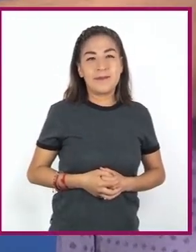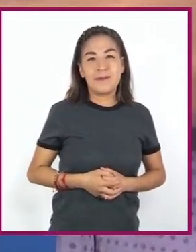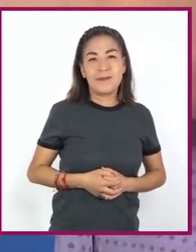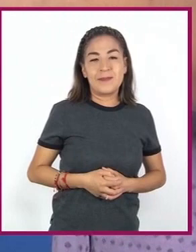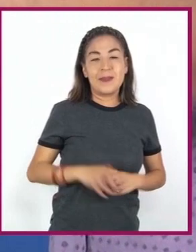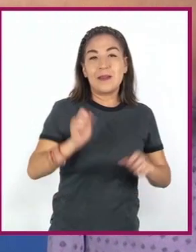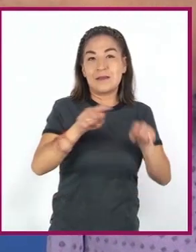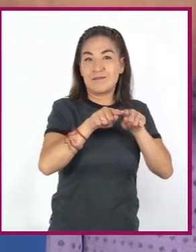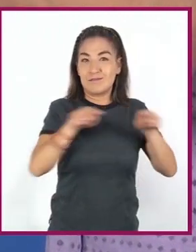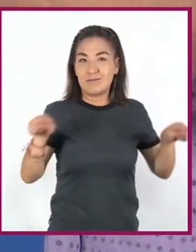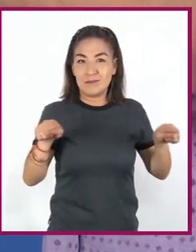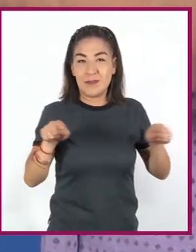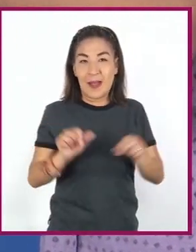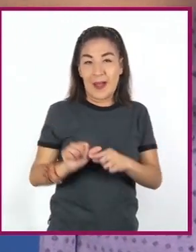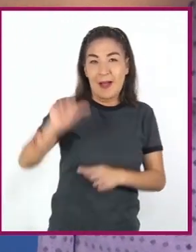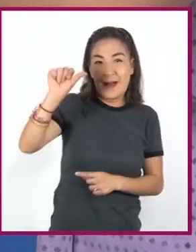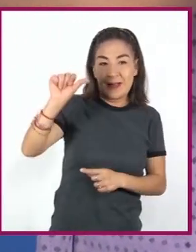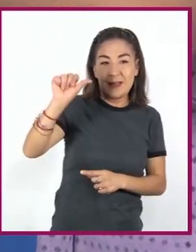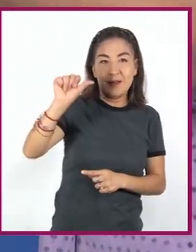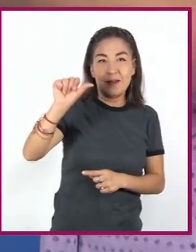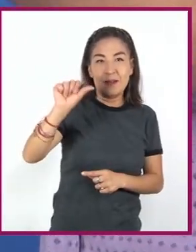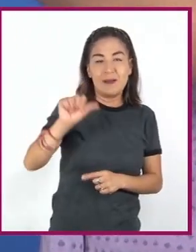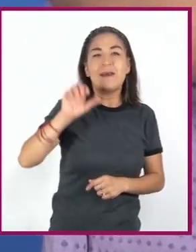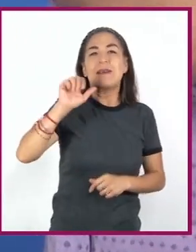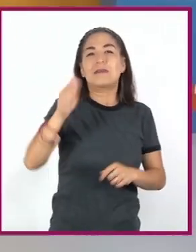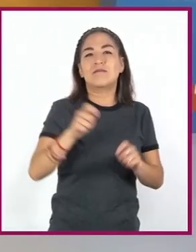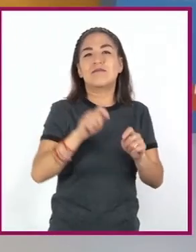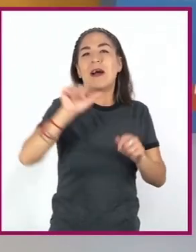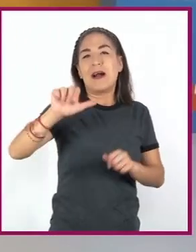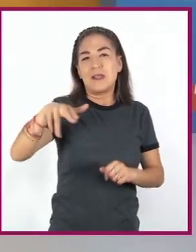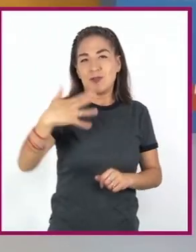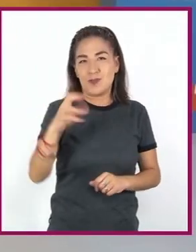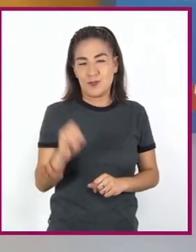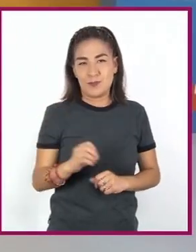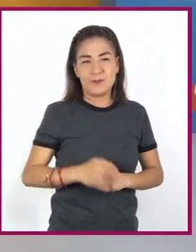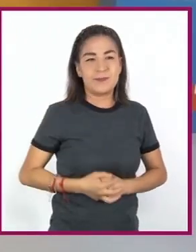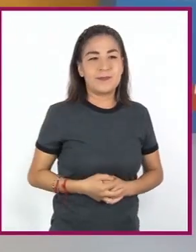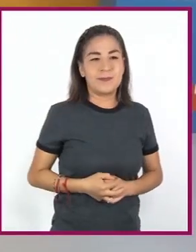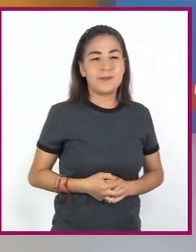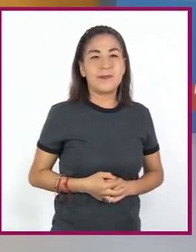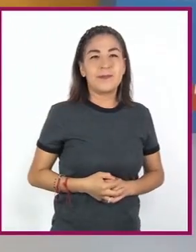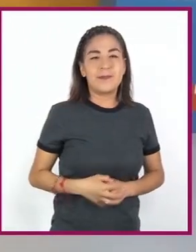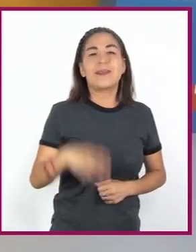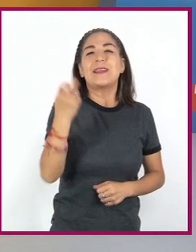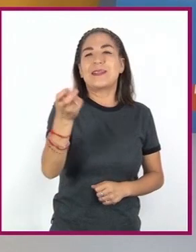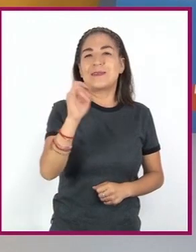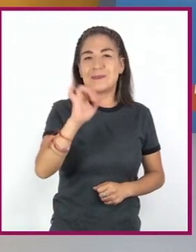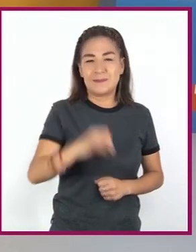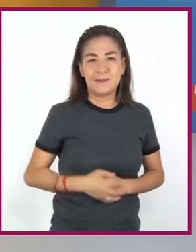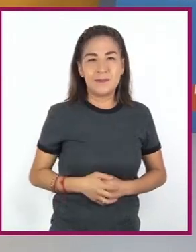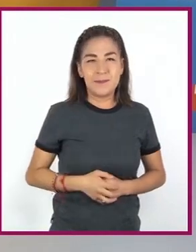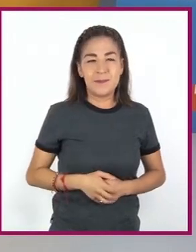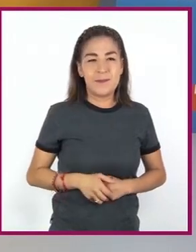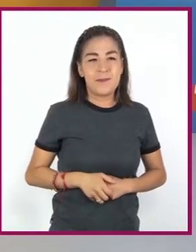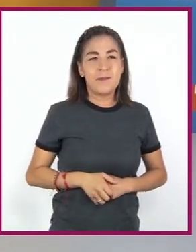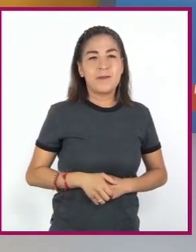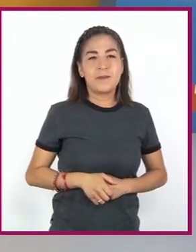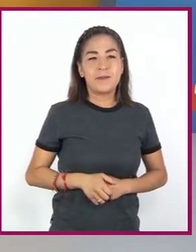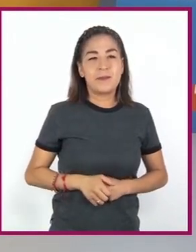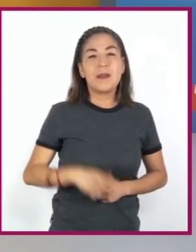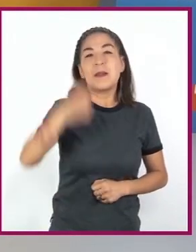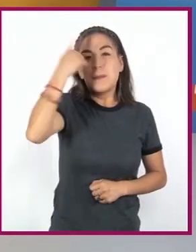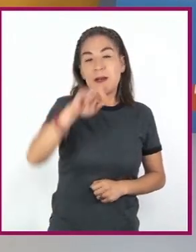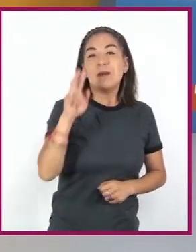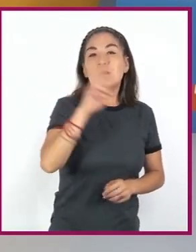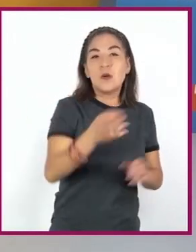Largo, alto y ancho. Así es, Enrique. Consideremos que para medir el